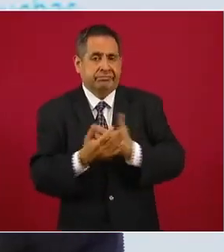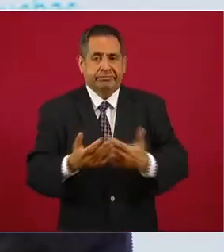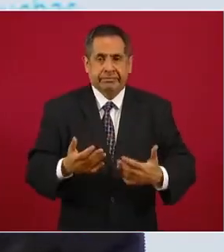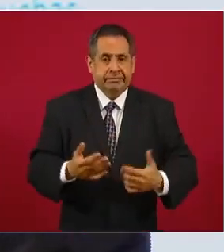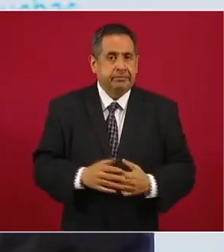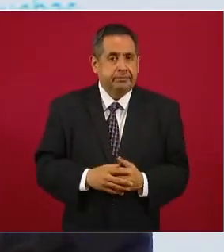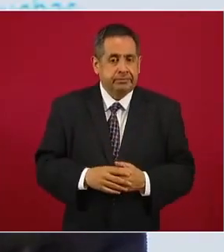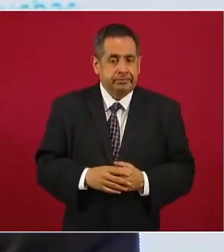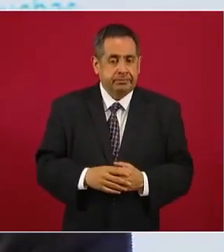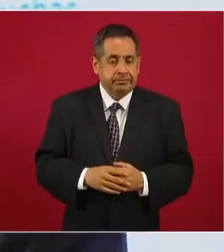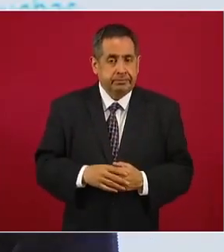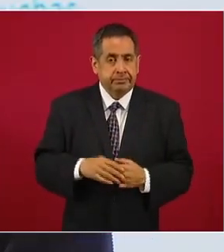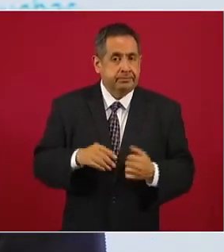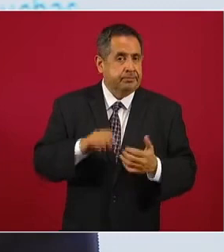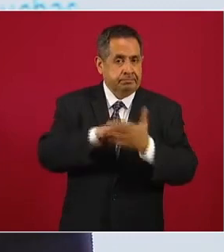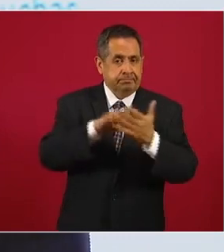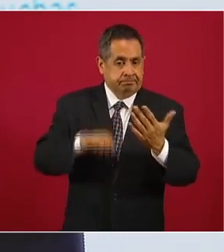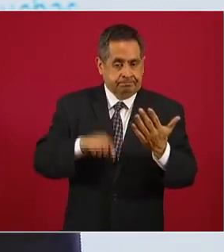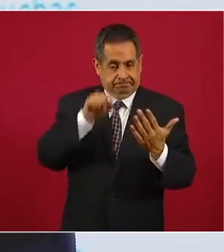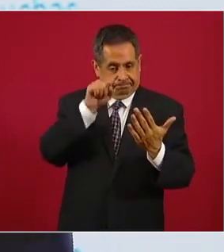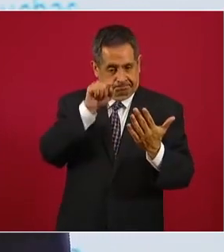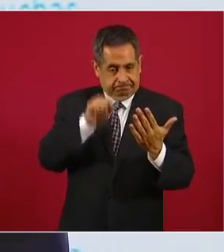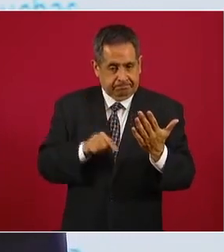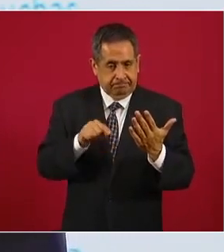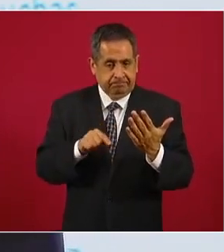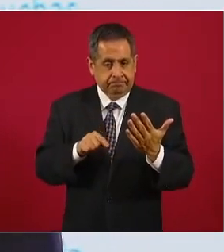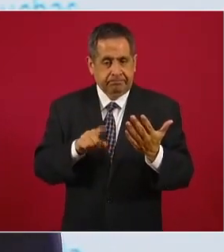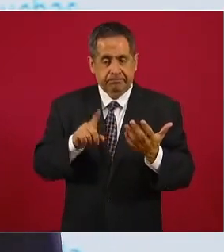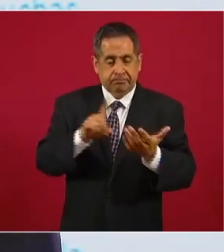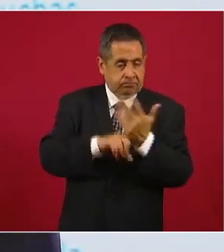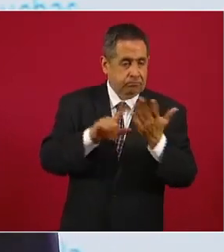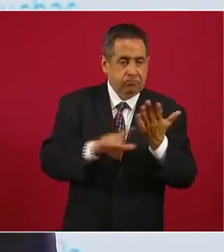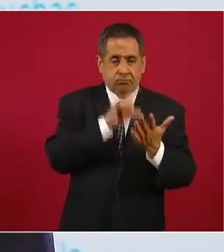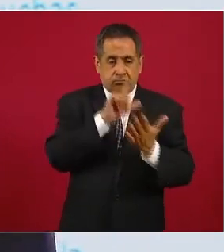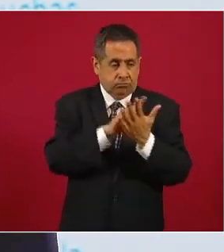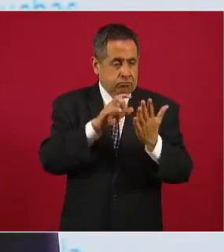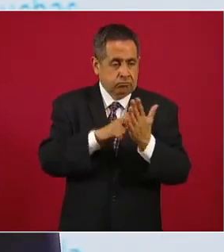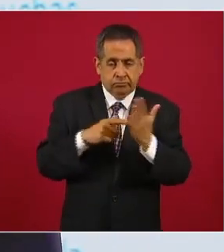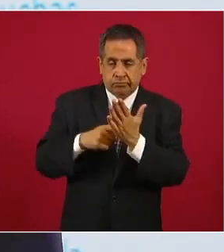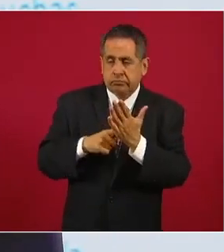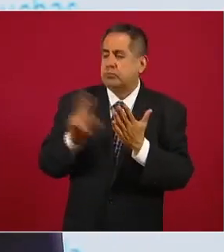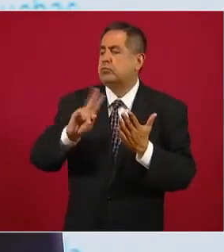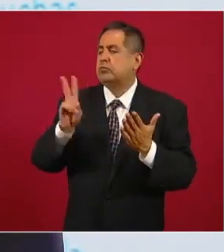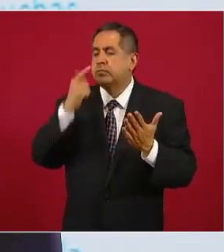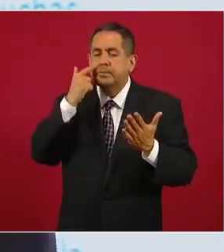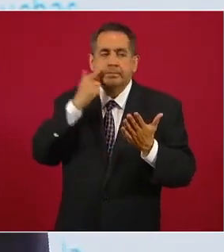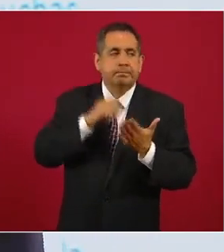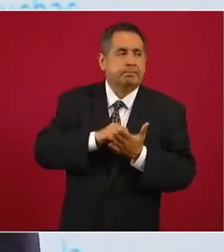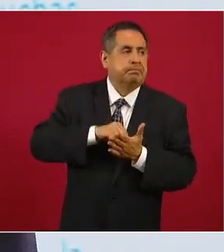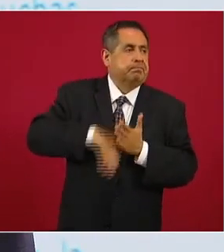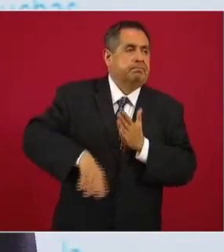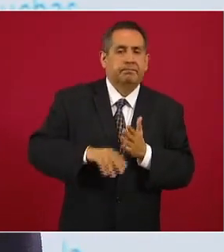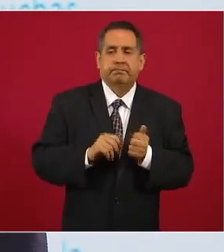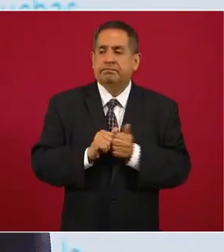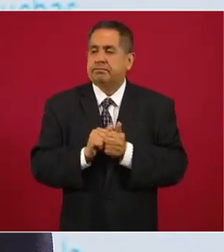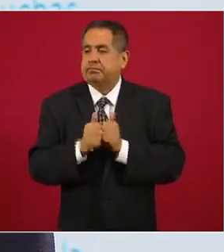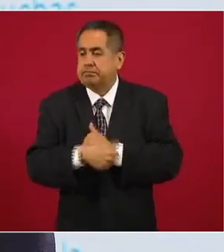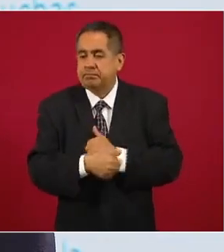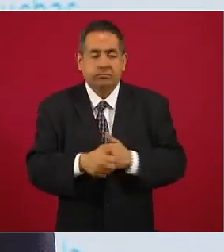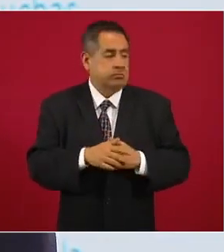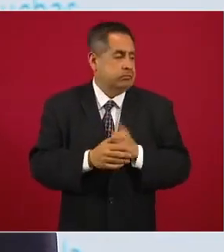con la adulteración de disposiciones legales, con las